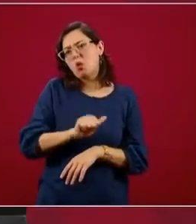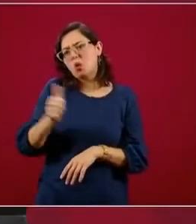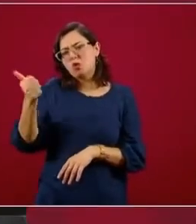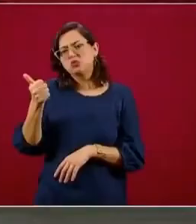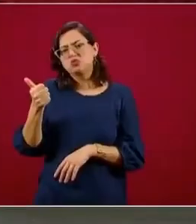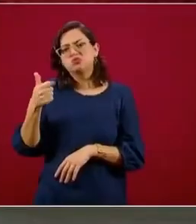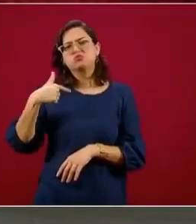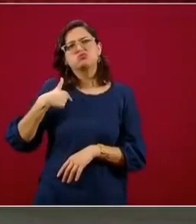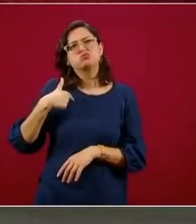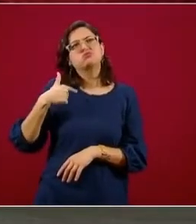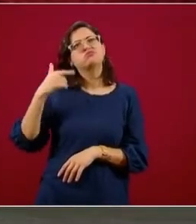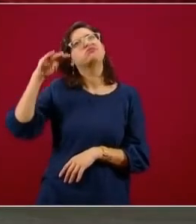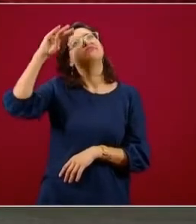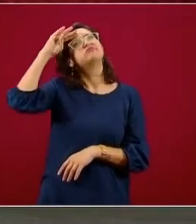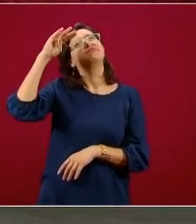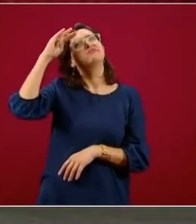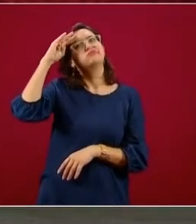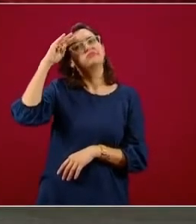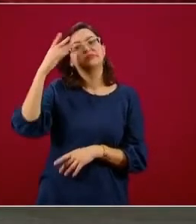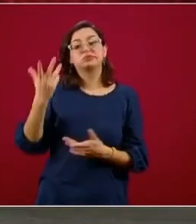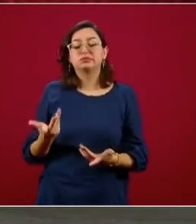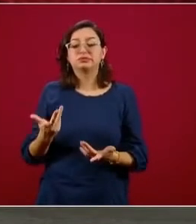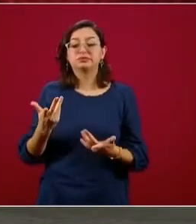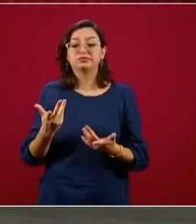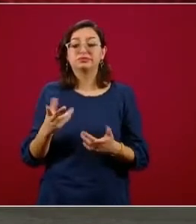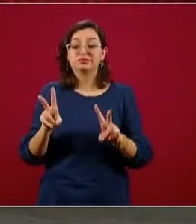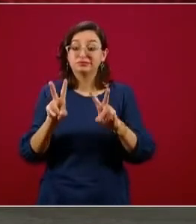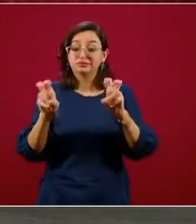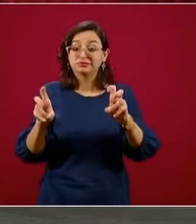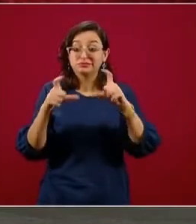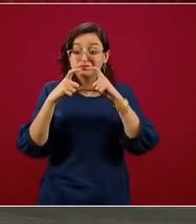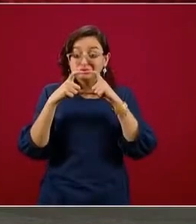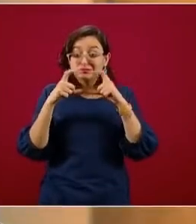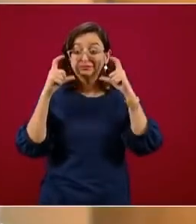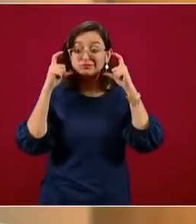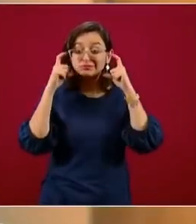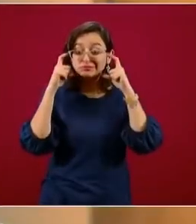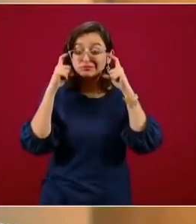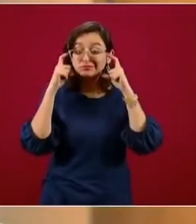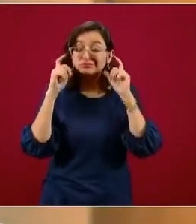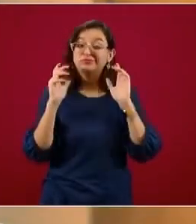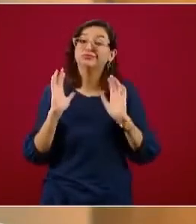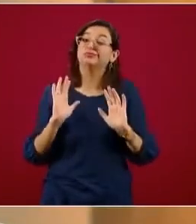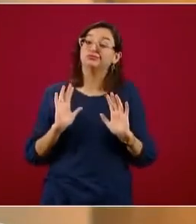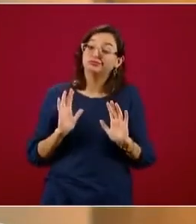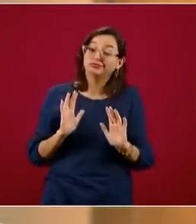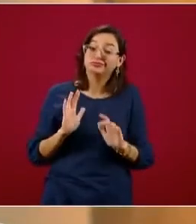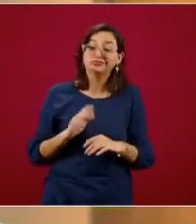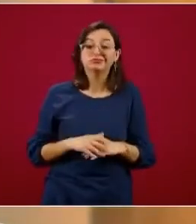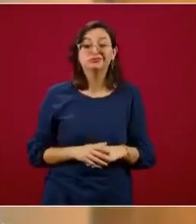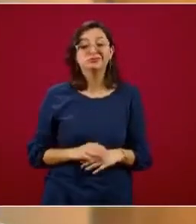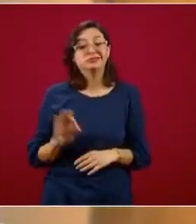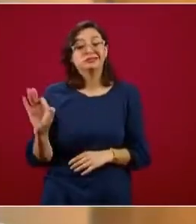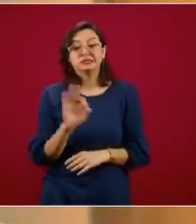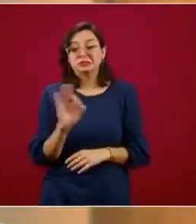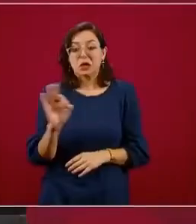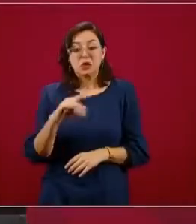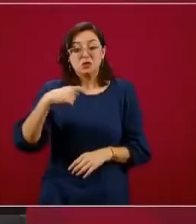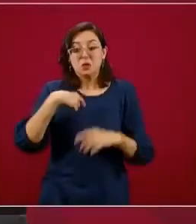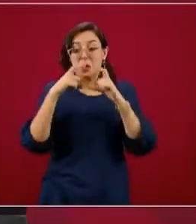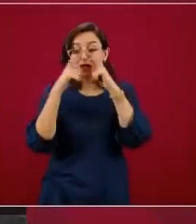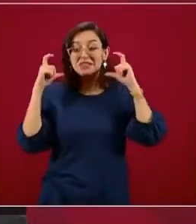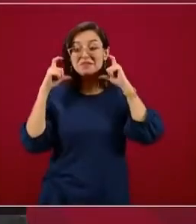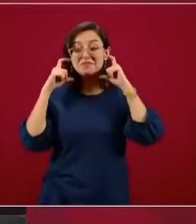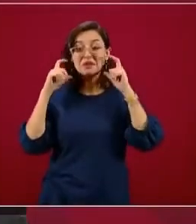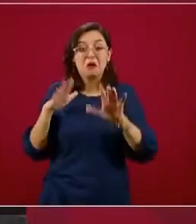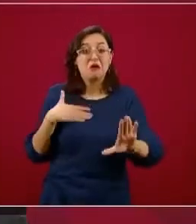Voy a plantear el uso de cubrebocas como una medida auxiliar, como lo he dicho en innumerables ocasiones. Yo no soy enemigo de los cubrebocas,